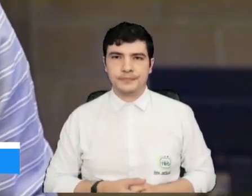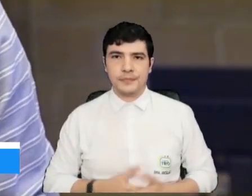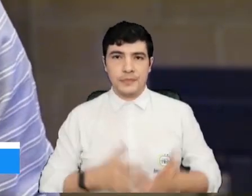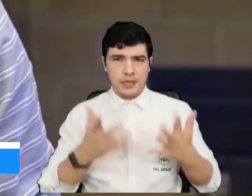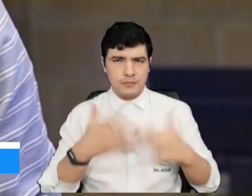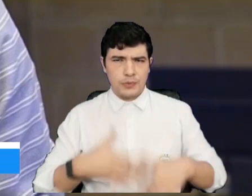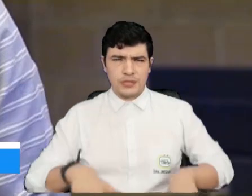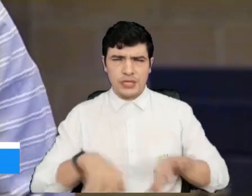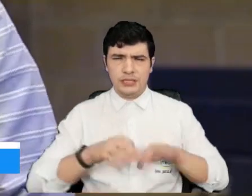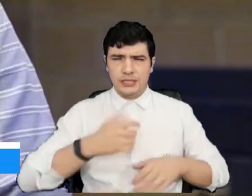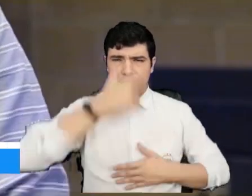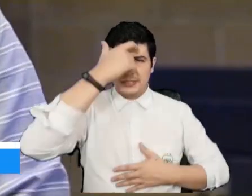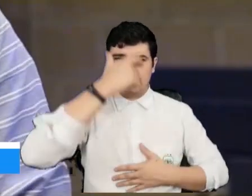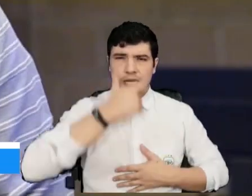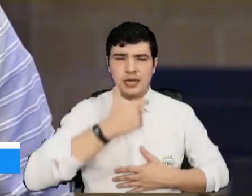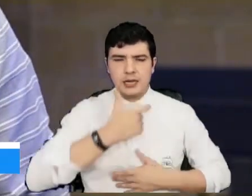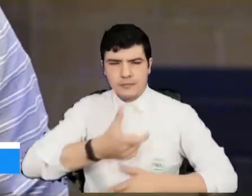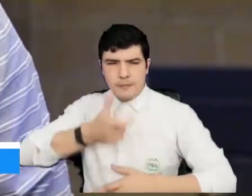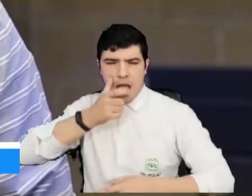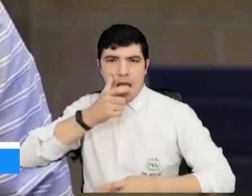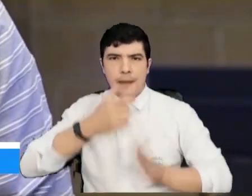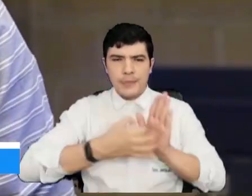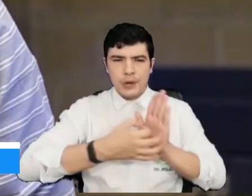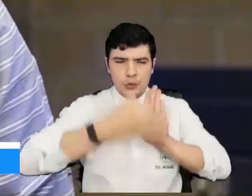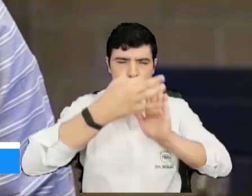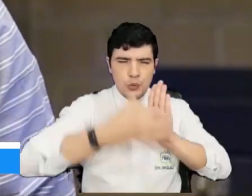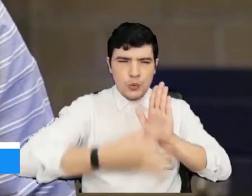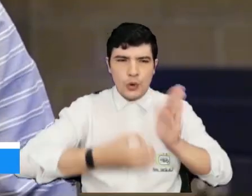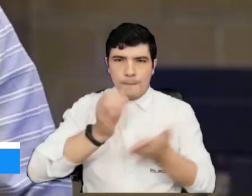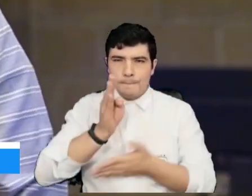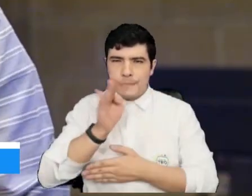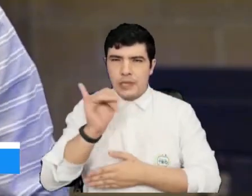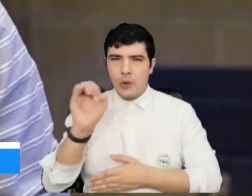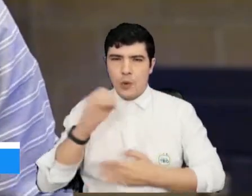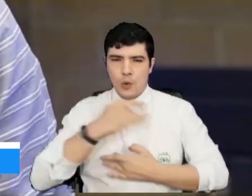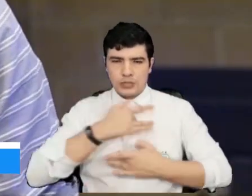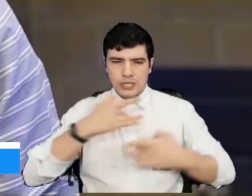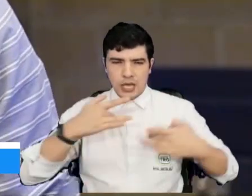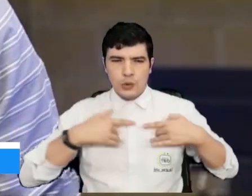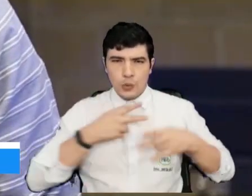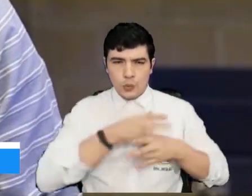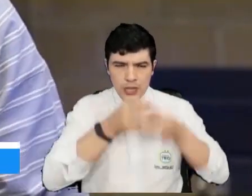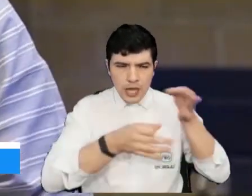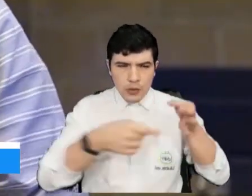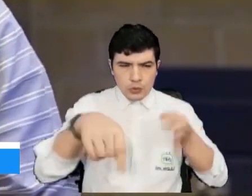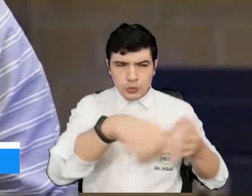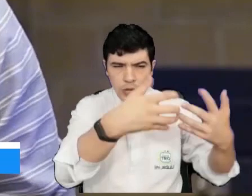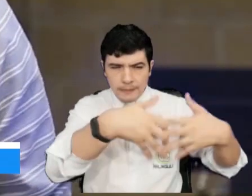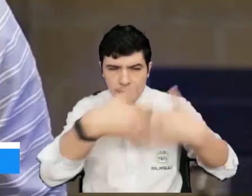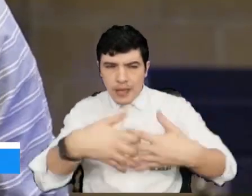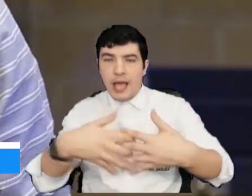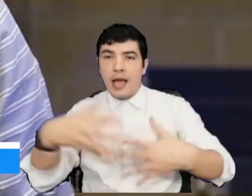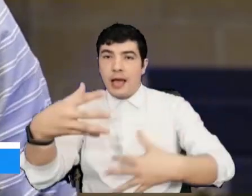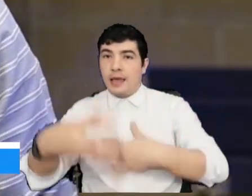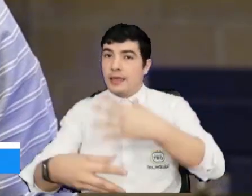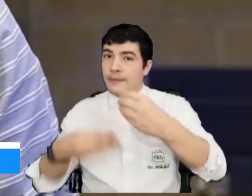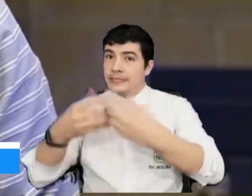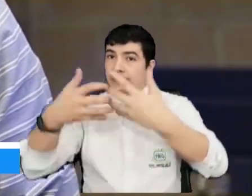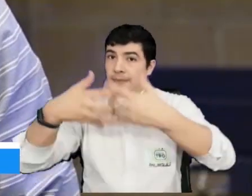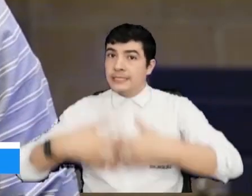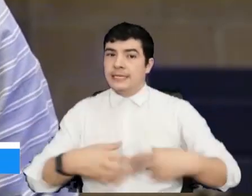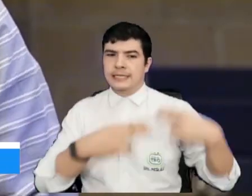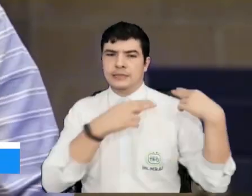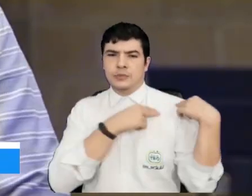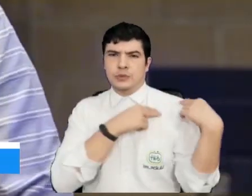de bioseguridad, sino también en el reporte de estos casos sintomáticos para cada una de las empresas y de esa manera no perder